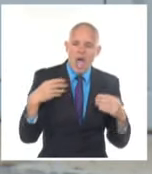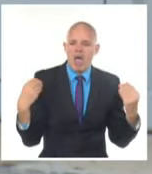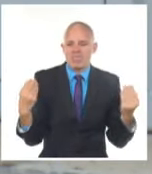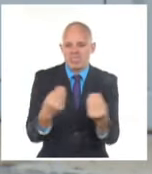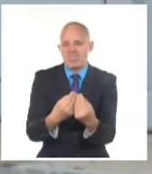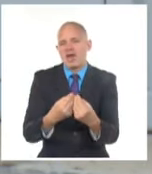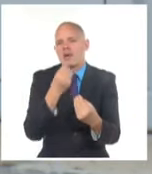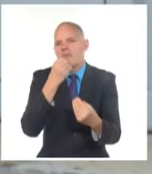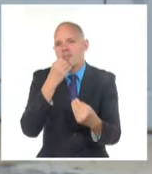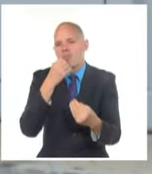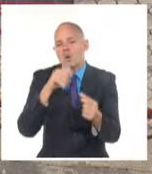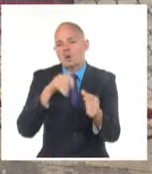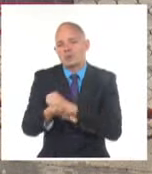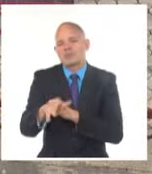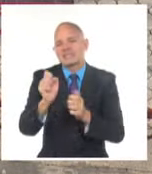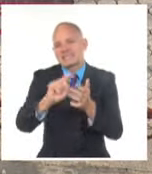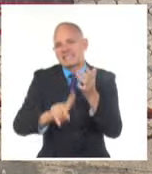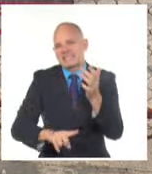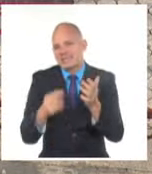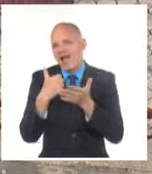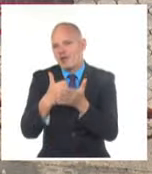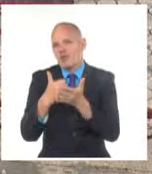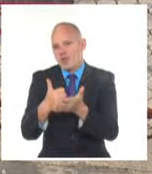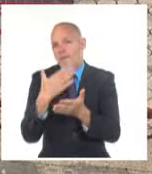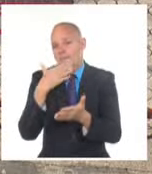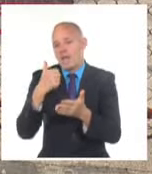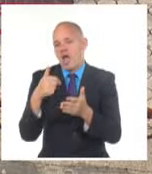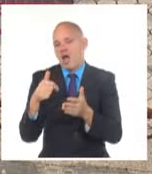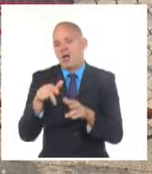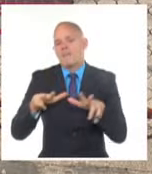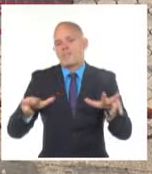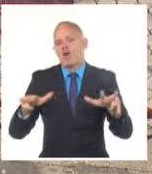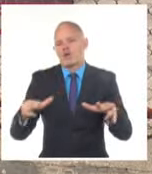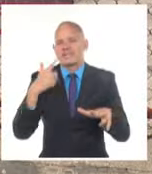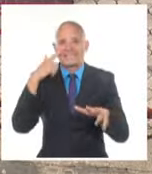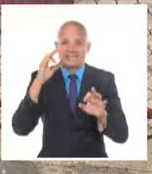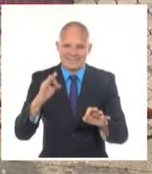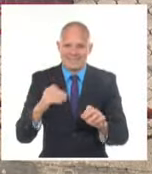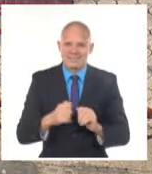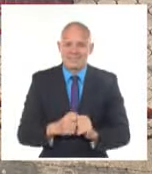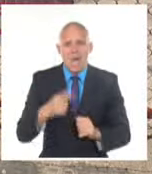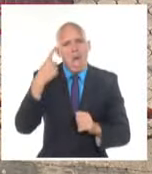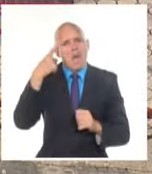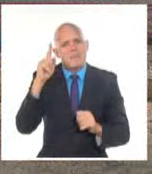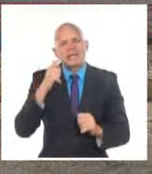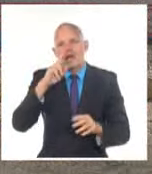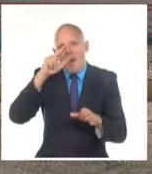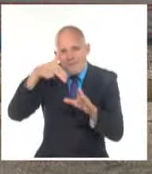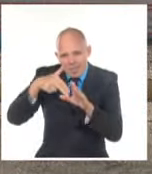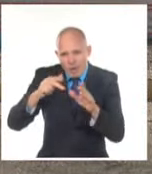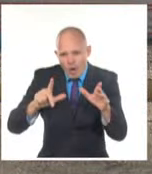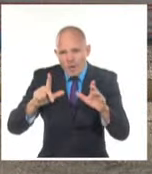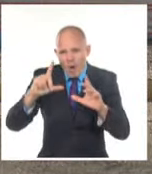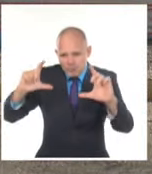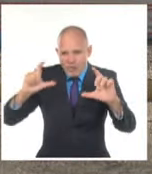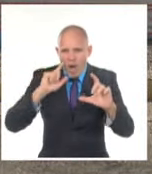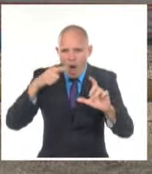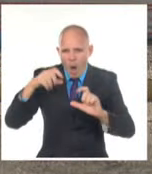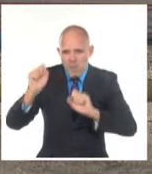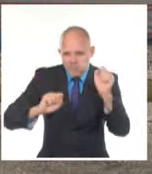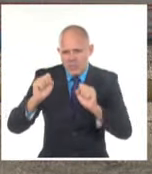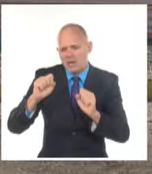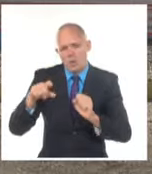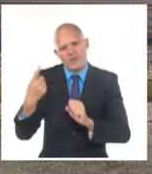elemento fundamental para la calidad del servicio. No va a ser necesario arrancar el grupo electrógeno para garantizar ninguna calidad,